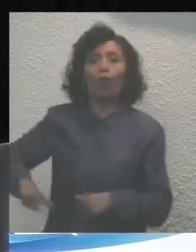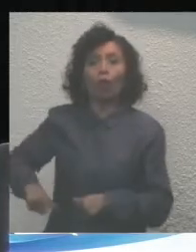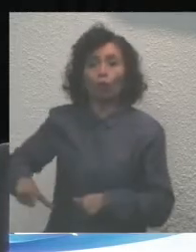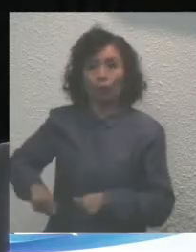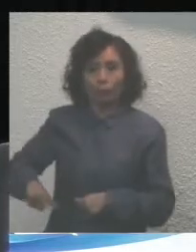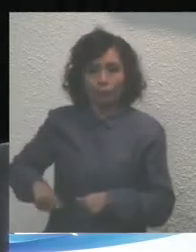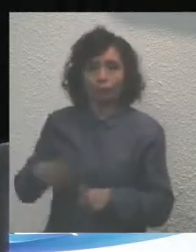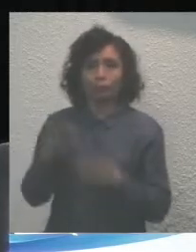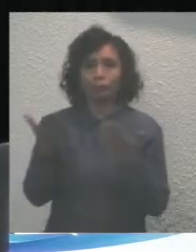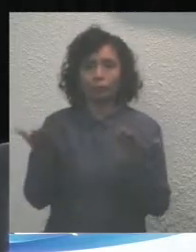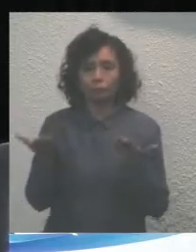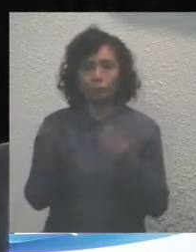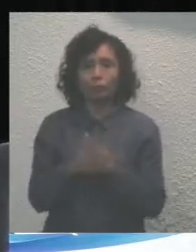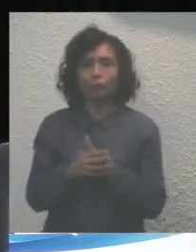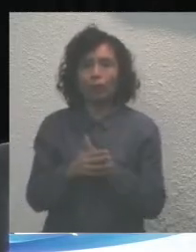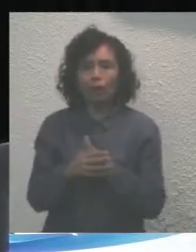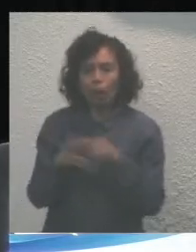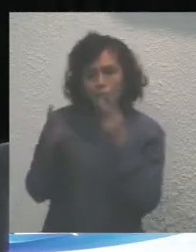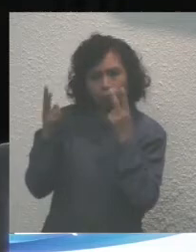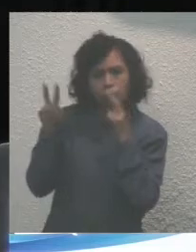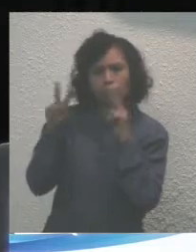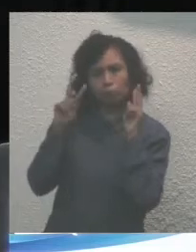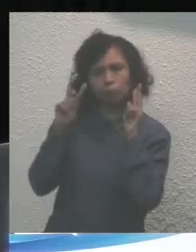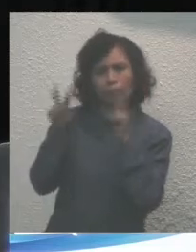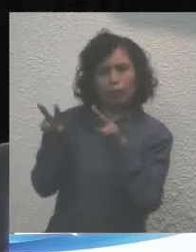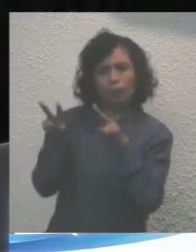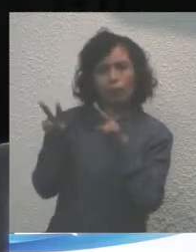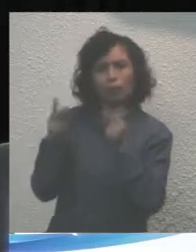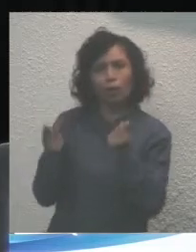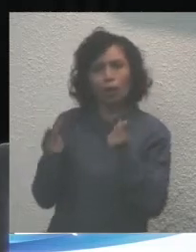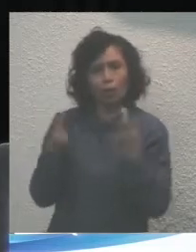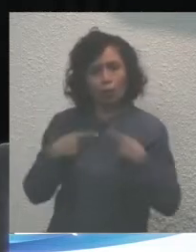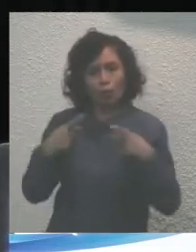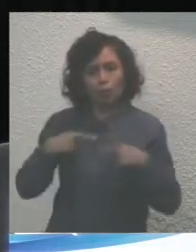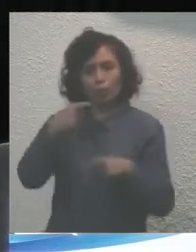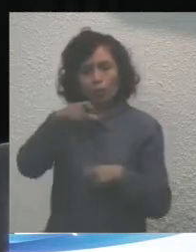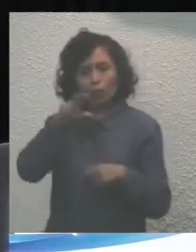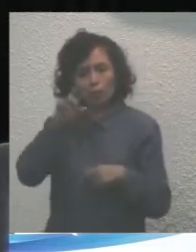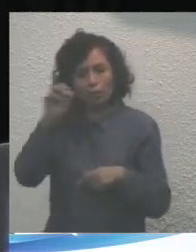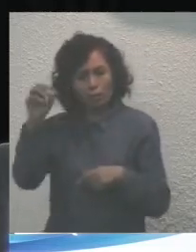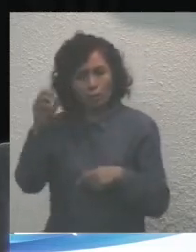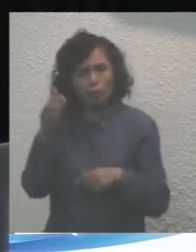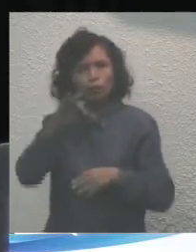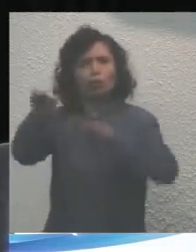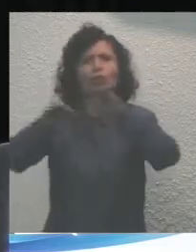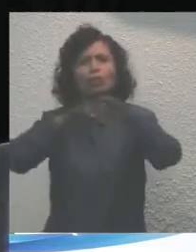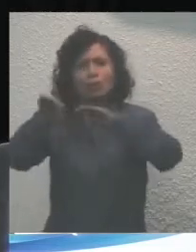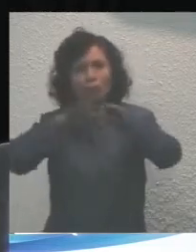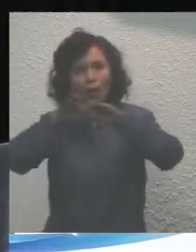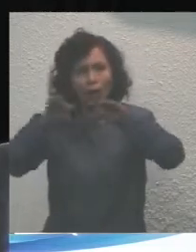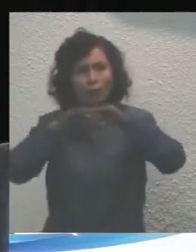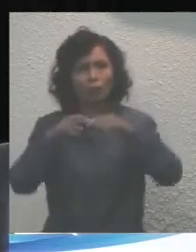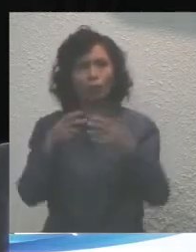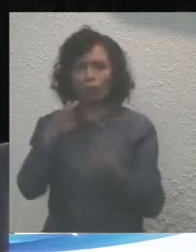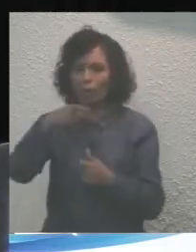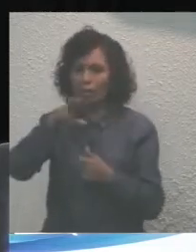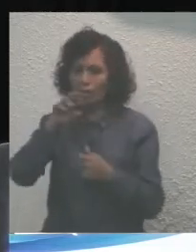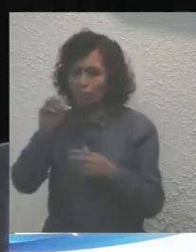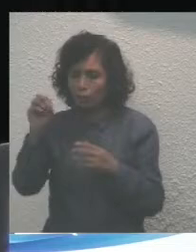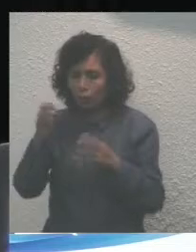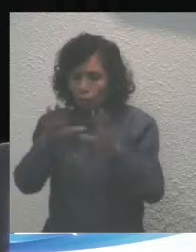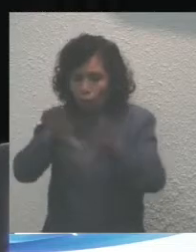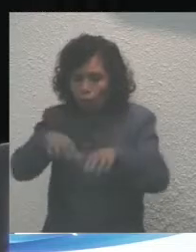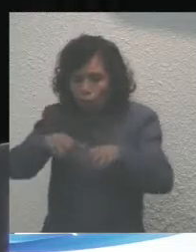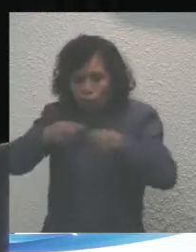gobernador, vemos en usted a un quintanarroense que puso su esfuerzo para rescatar al Estado del